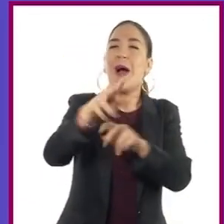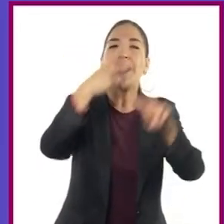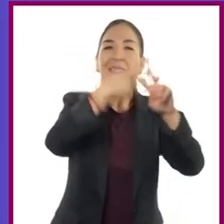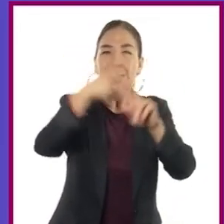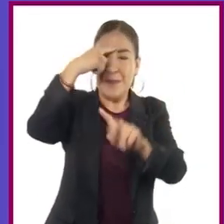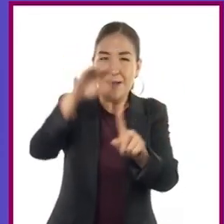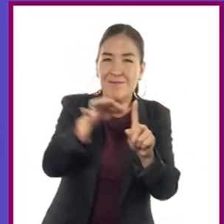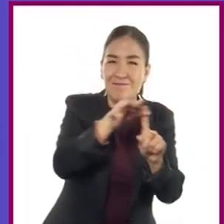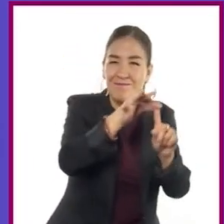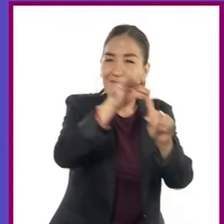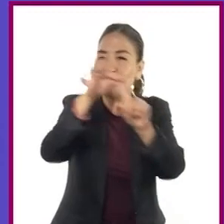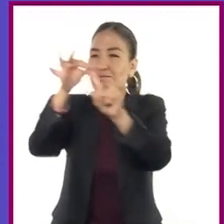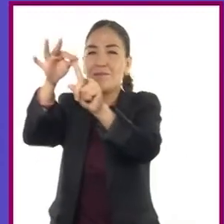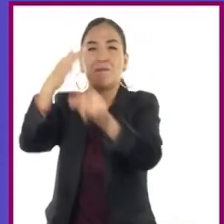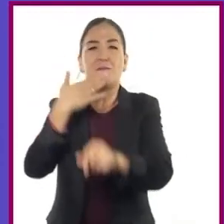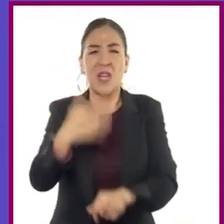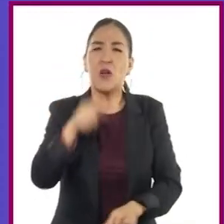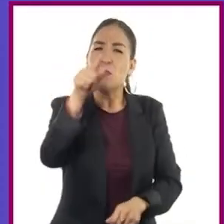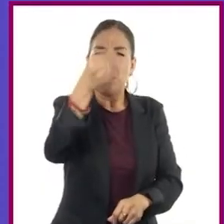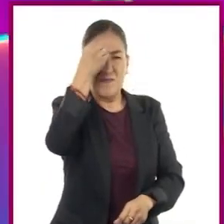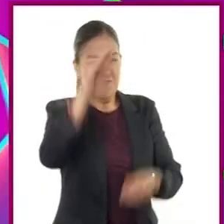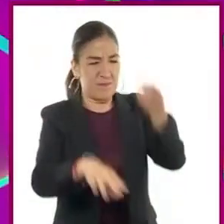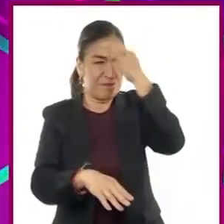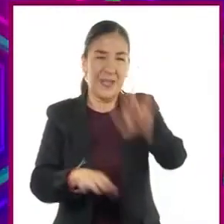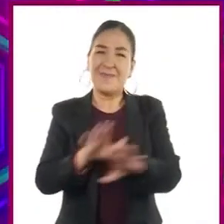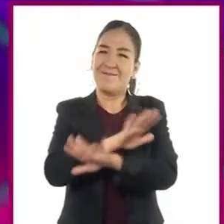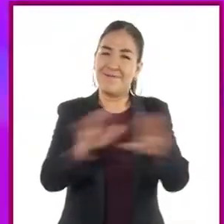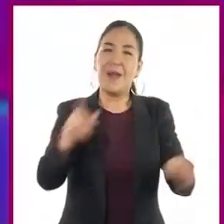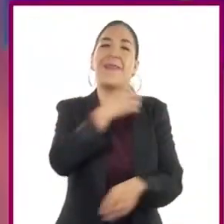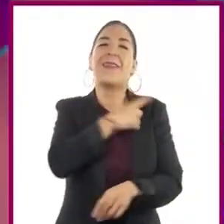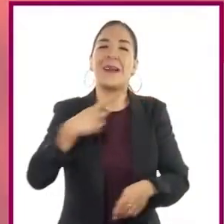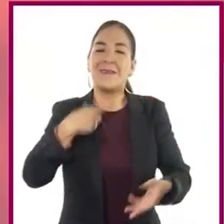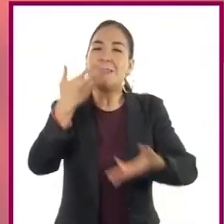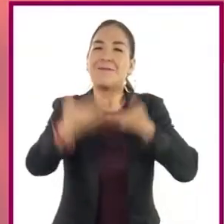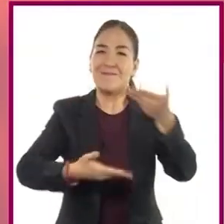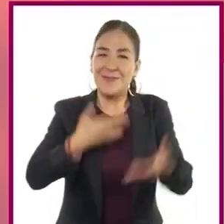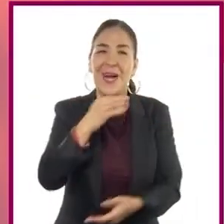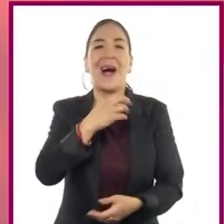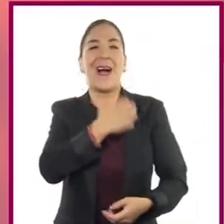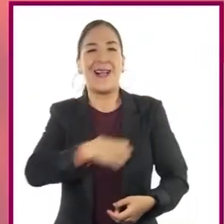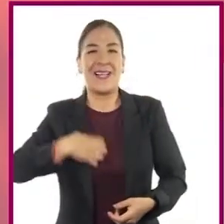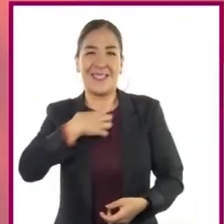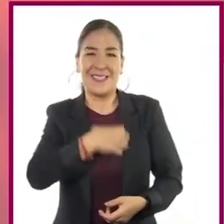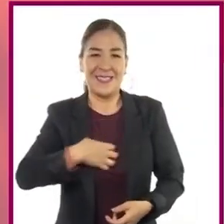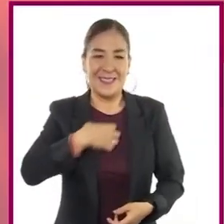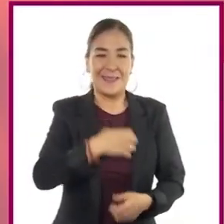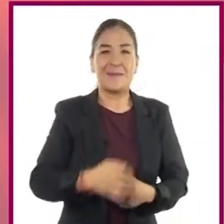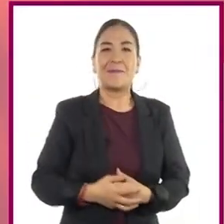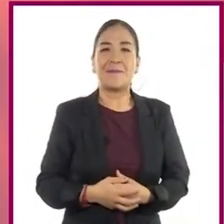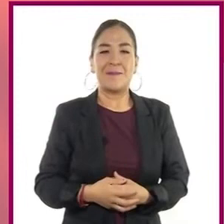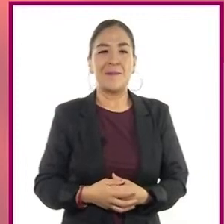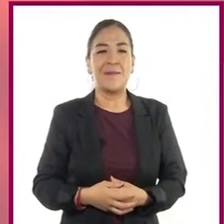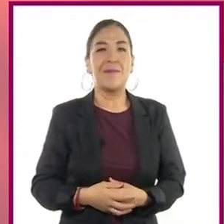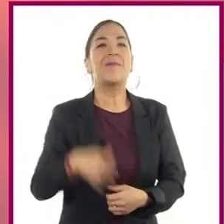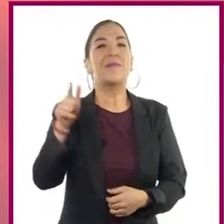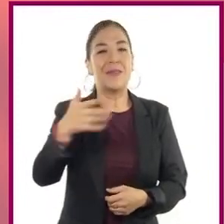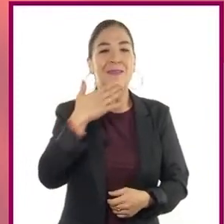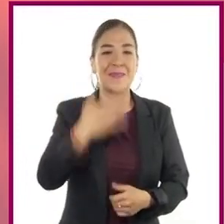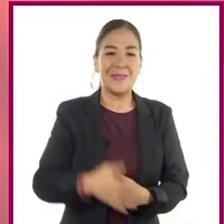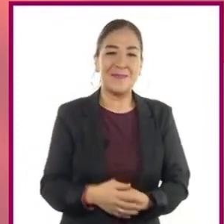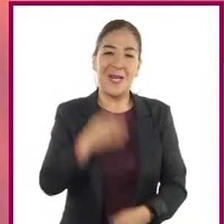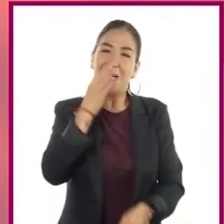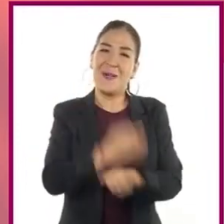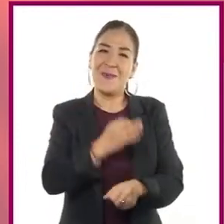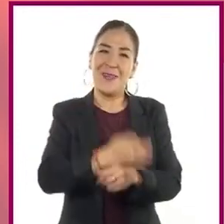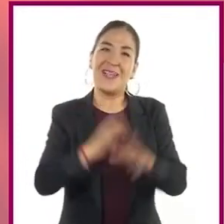No hieras a nadie, reparte alegría. Muy bella canción. ¿Pero qué creen? Que ya se terminó el